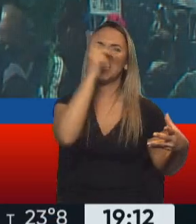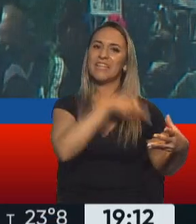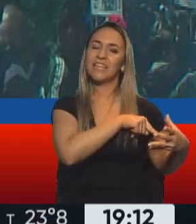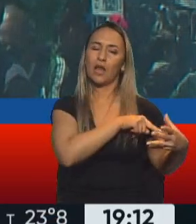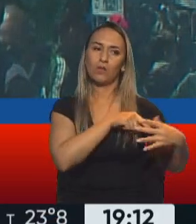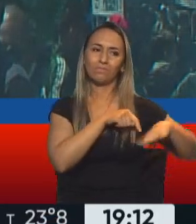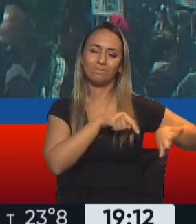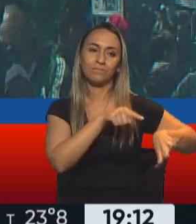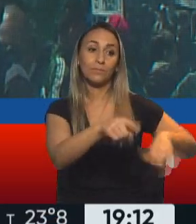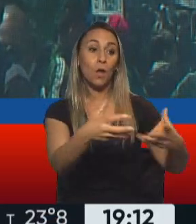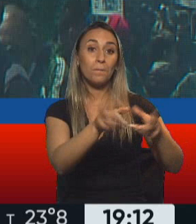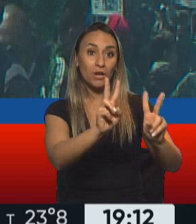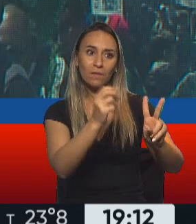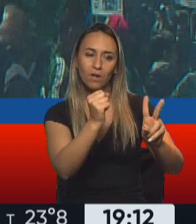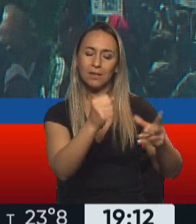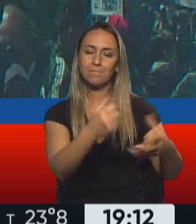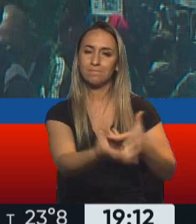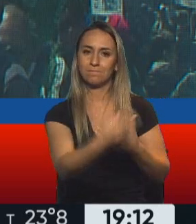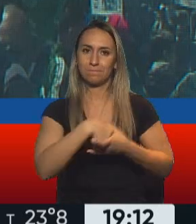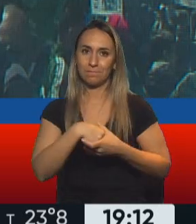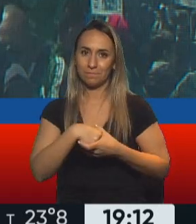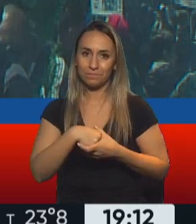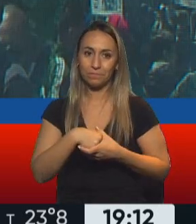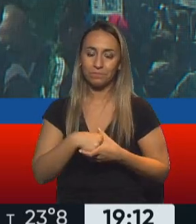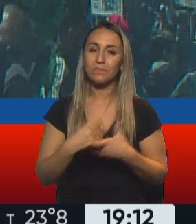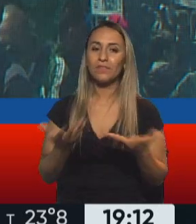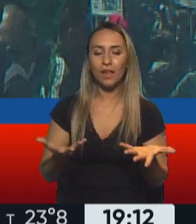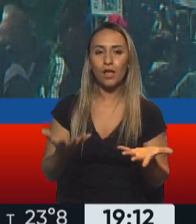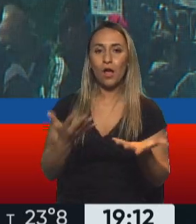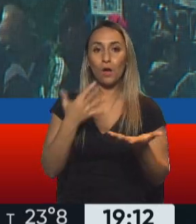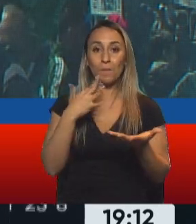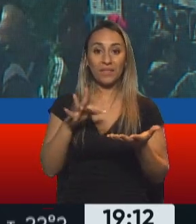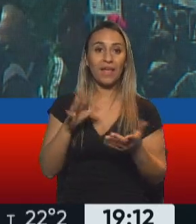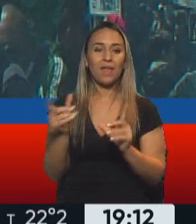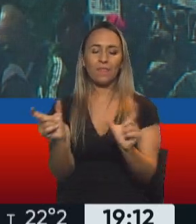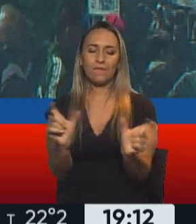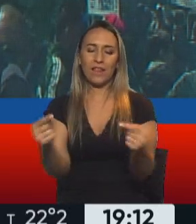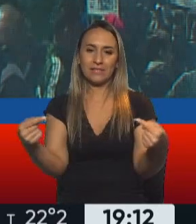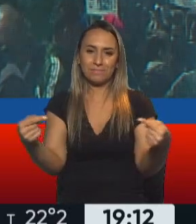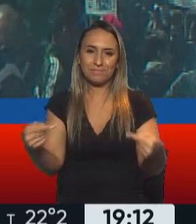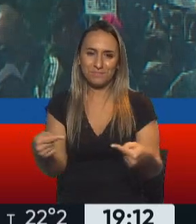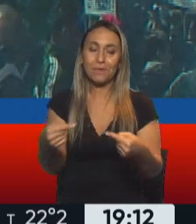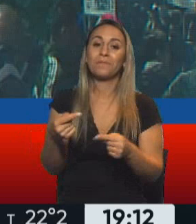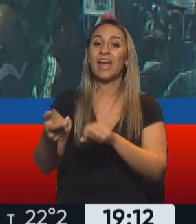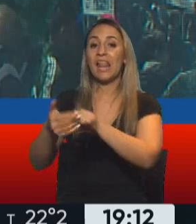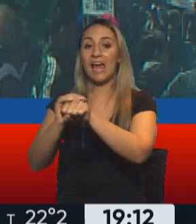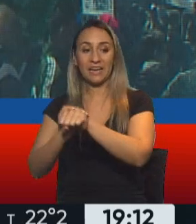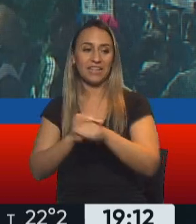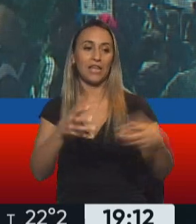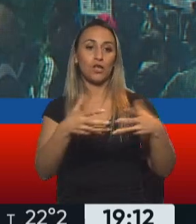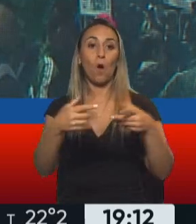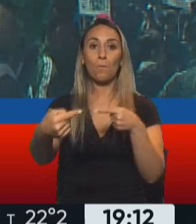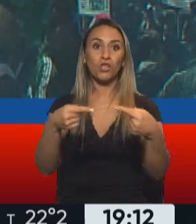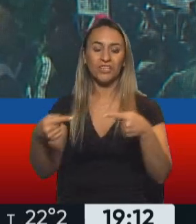exactamente. Por eso ahí el puente, y también hay que entender que las diferencias entre Larreta y algunos otros sectores de la oposición son